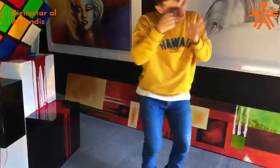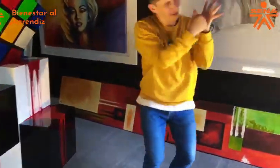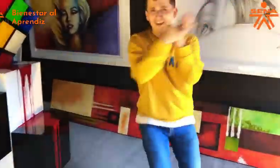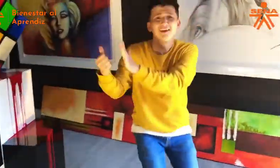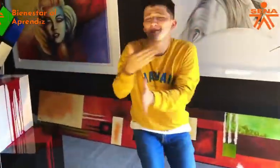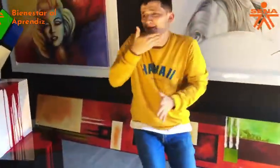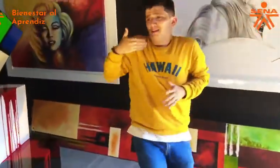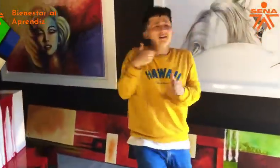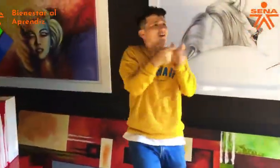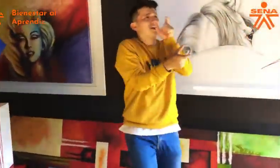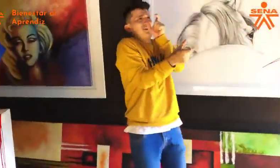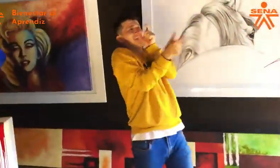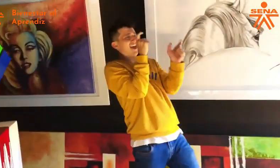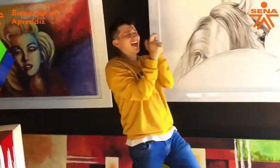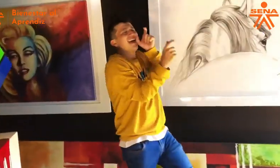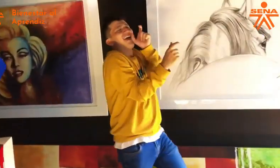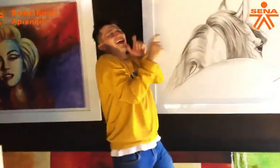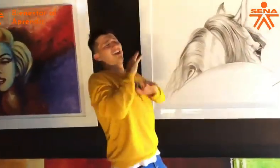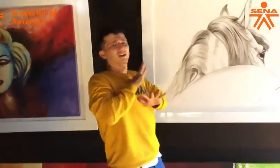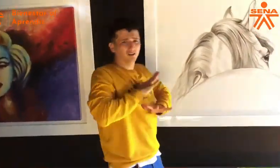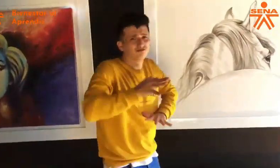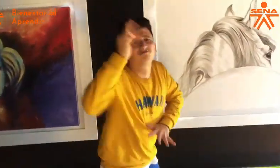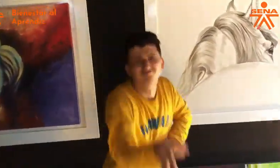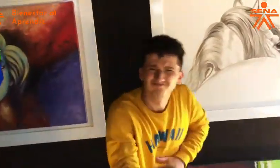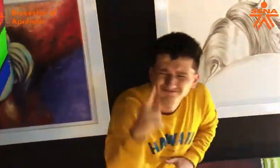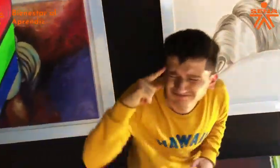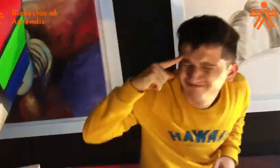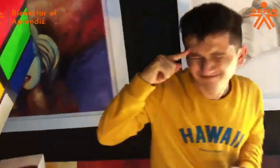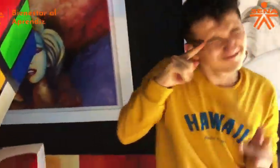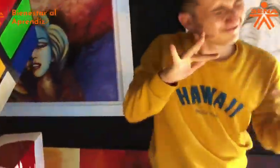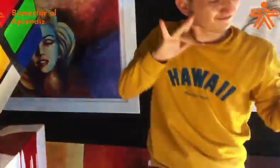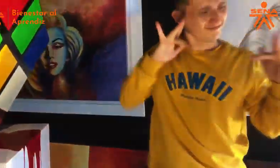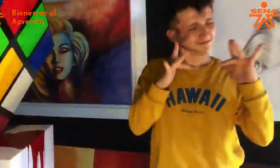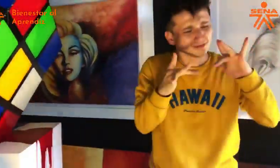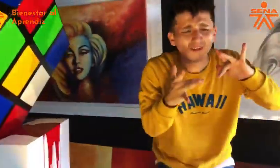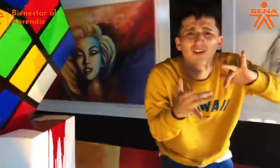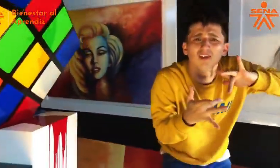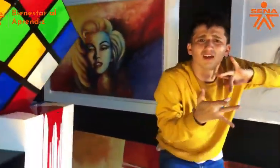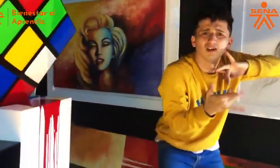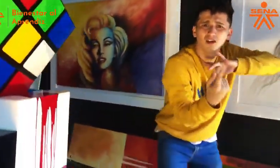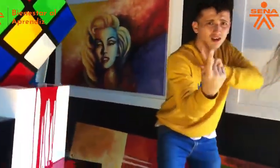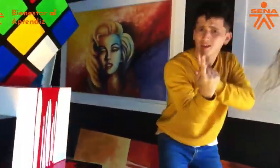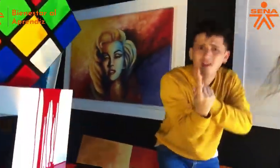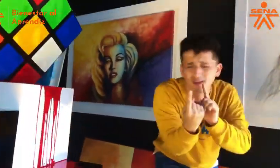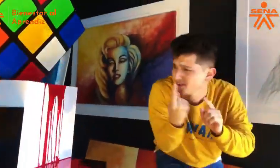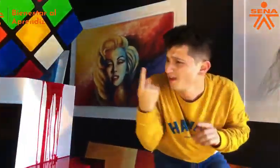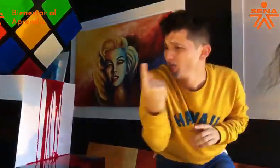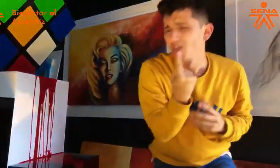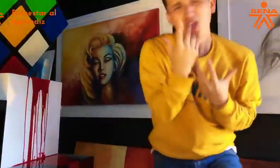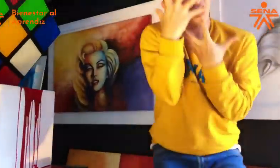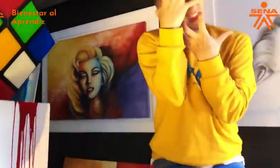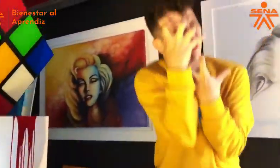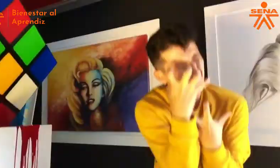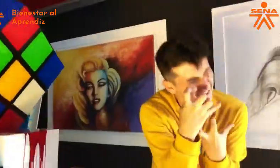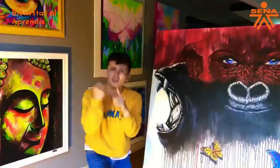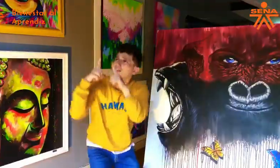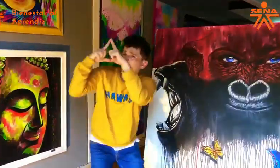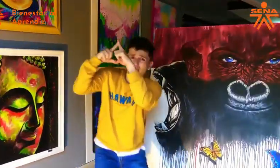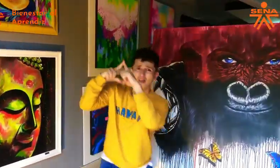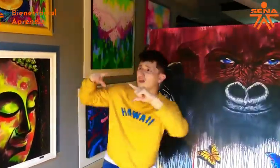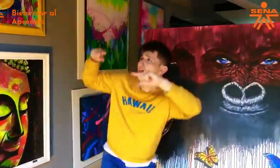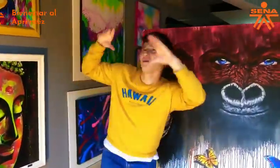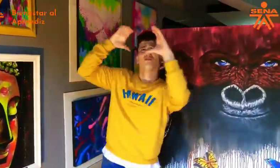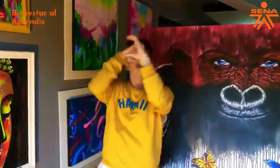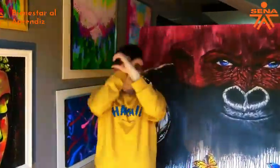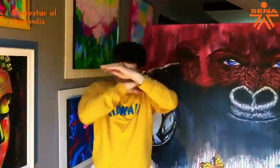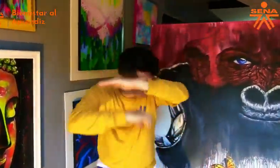veces tomo por olvidarte, porque sinceramente duele recordarte. Si tú no estás, la soledad ganó el combate. La luna